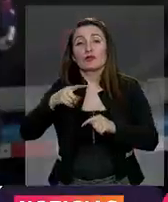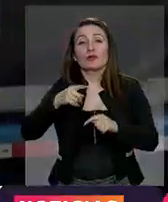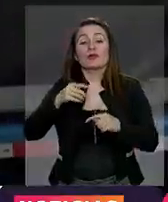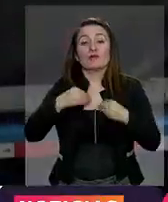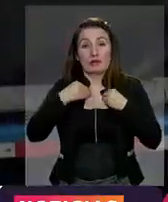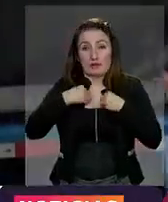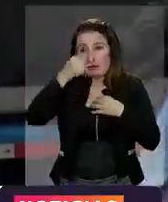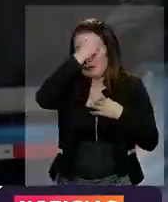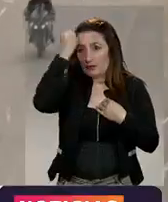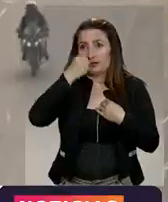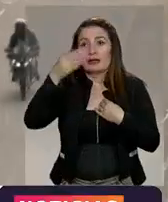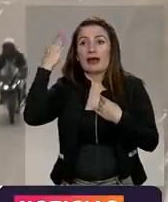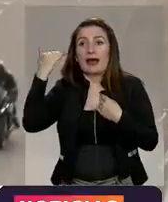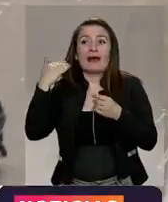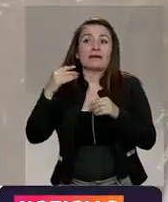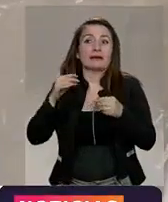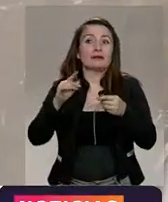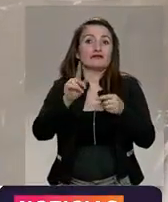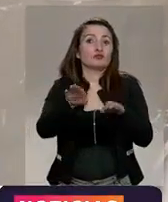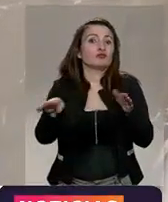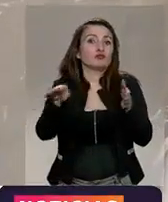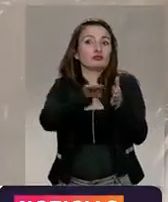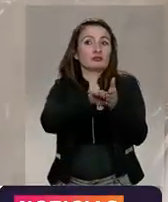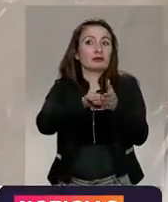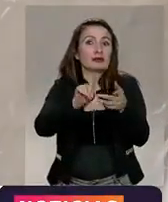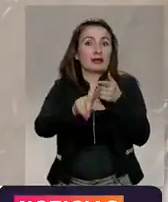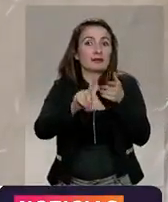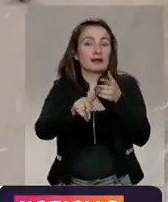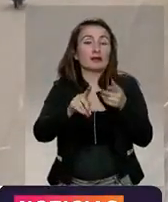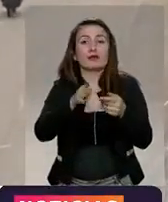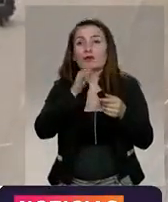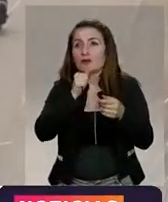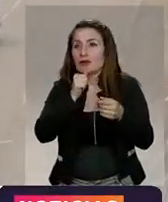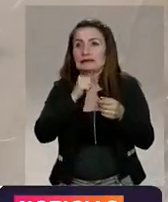Soacha volverán a la época en la que el Transmilenio no operaba y cuando movilizarse era toda una aventura.